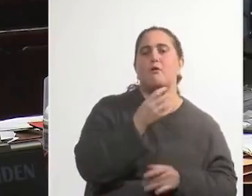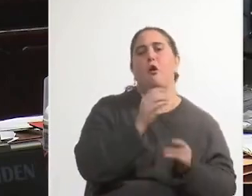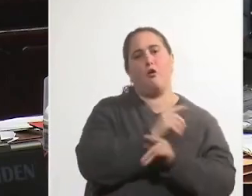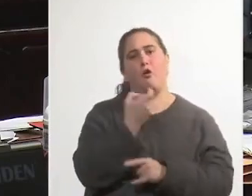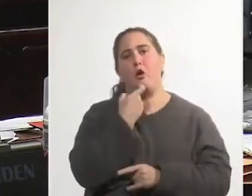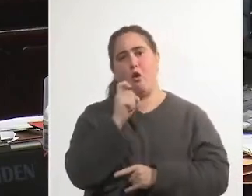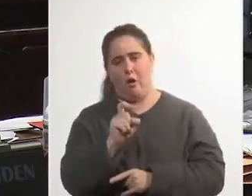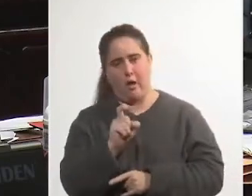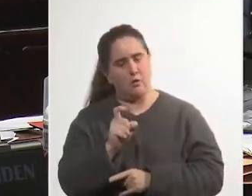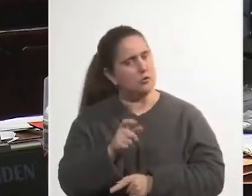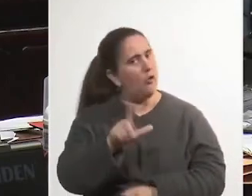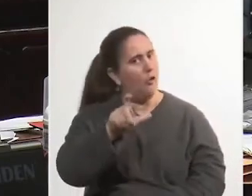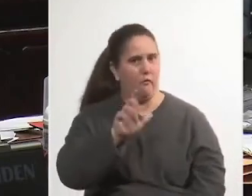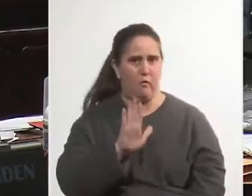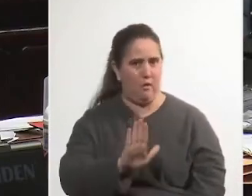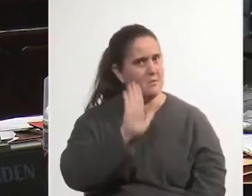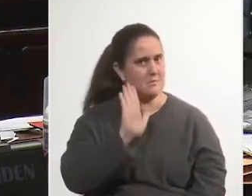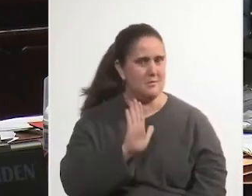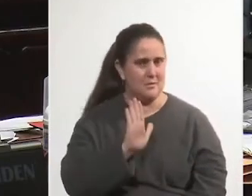mi juicio, indiscutible.